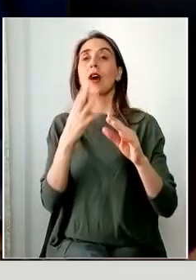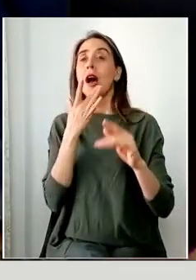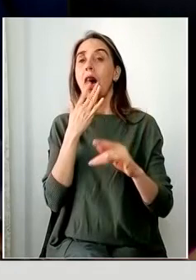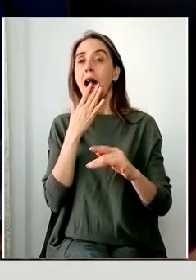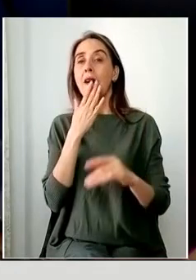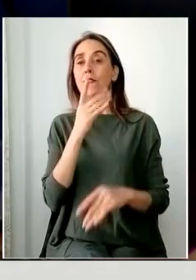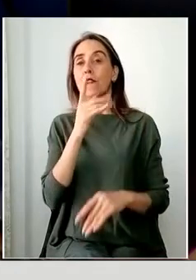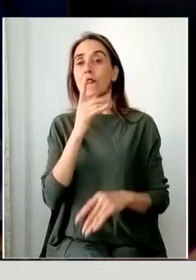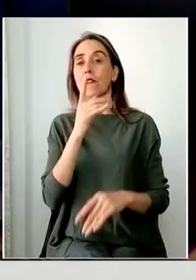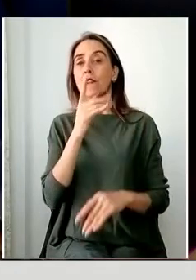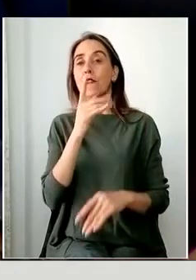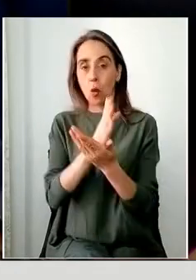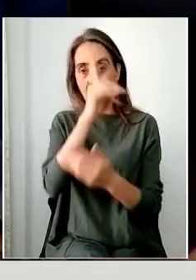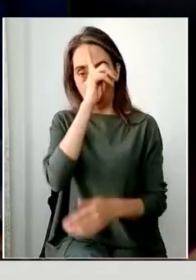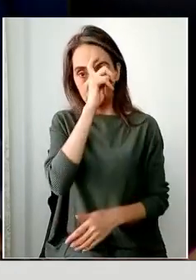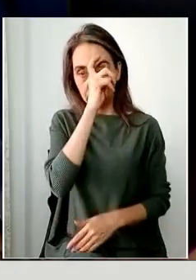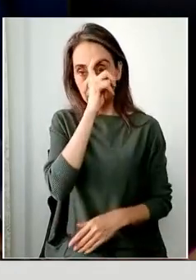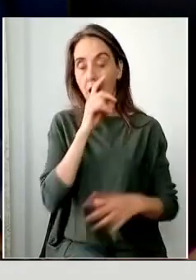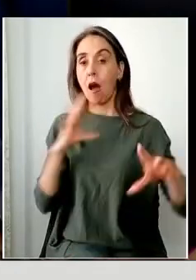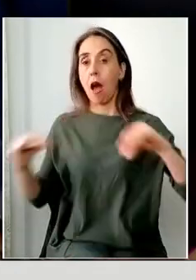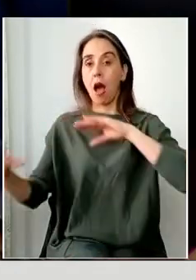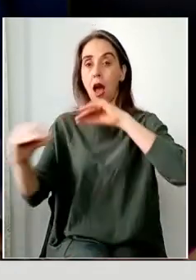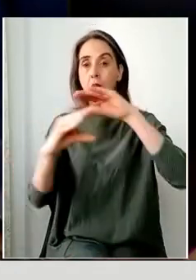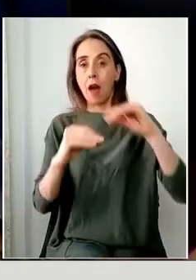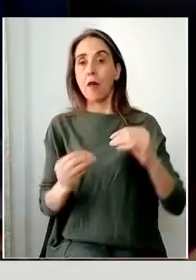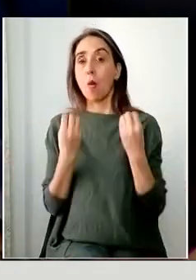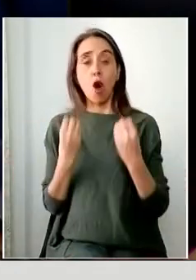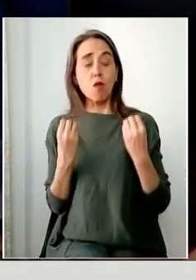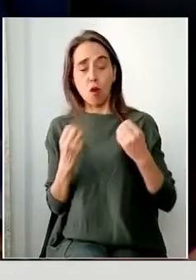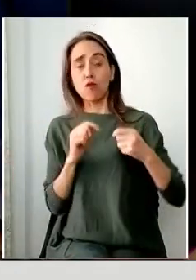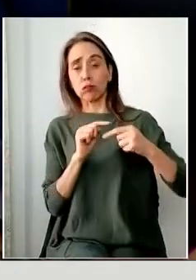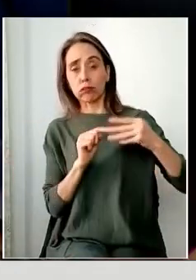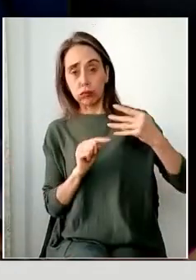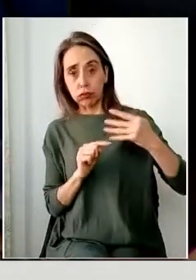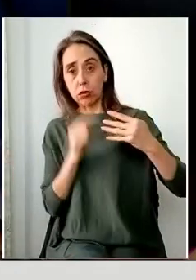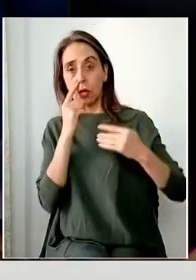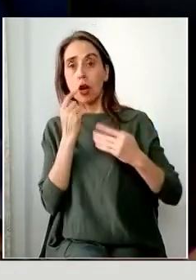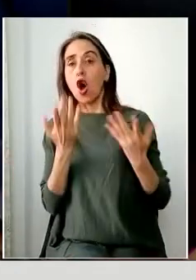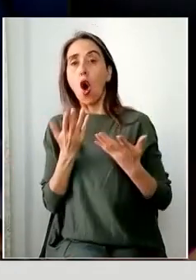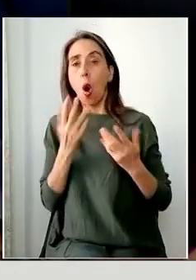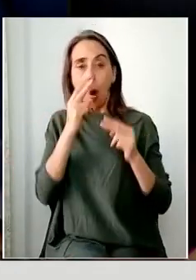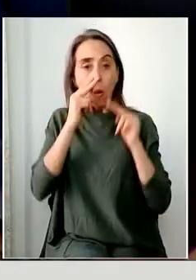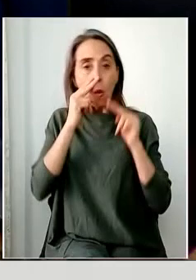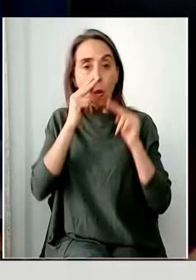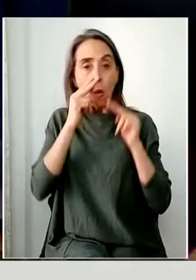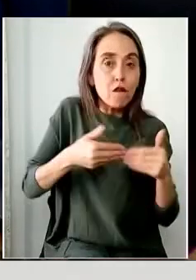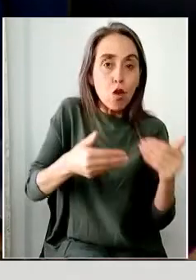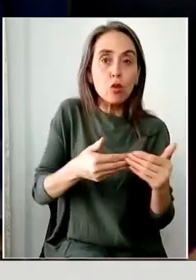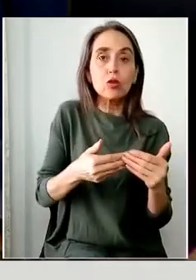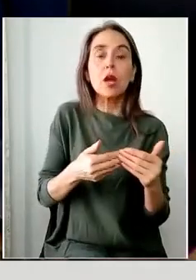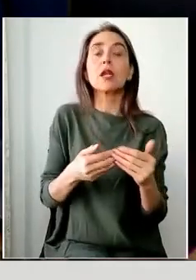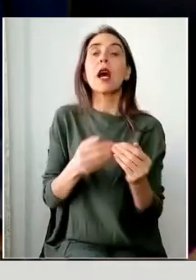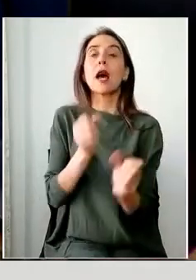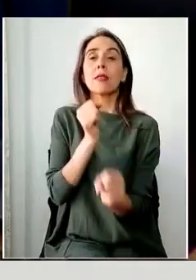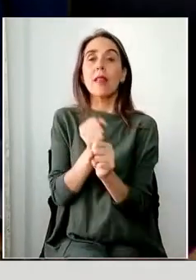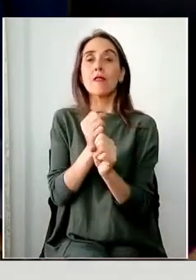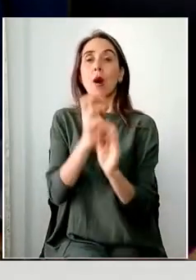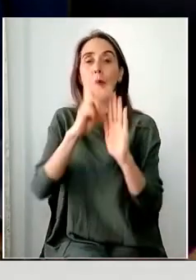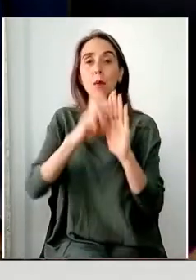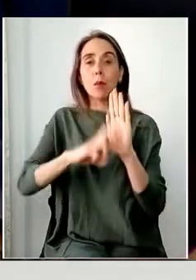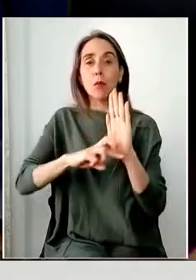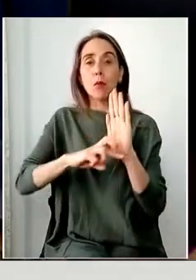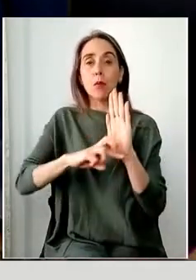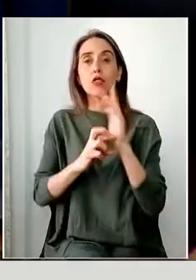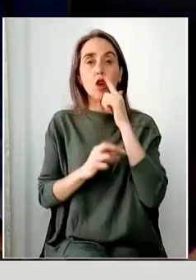hospitalaria, de las ventajas que tenía, conocimos cómo funcionaba, conocimos los trabajos, los proyectos que presentó el director junto